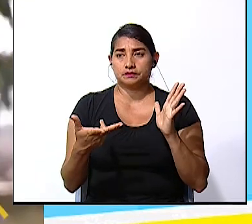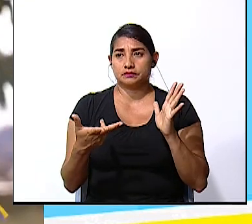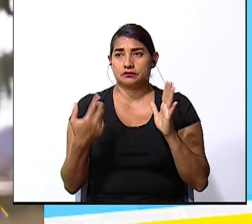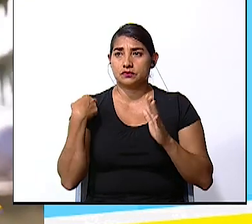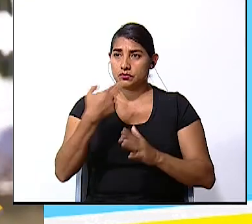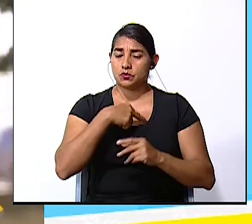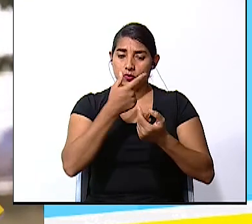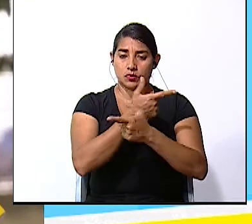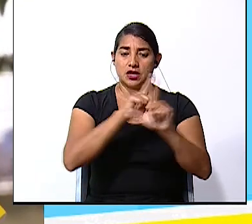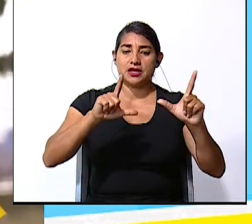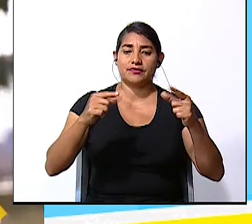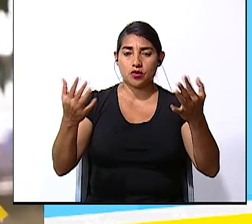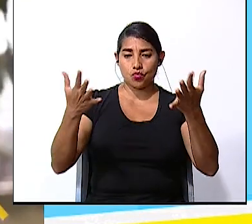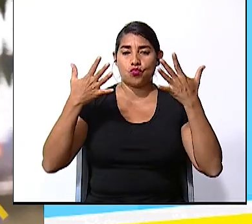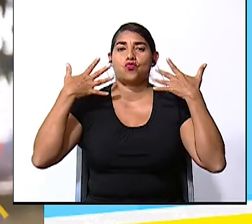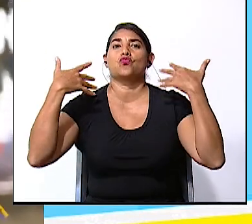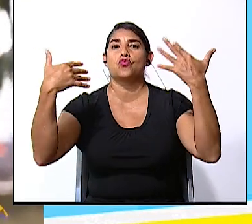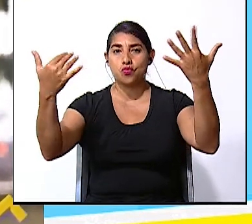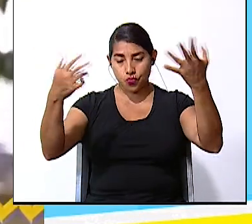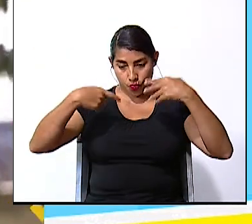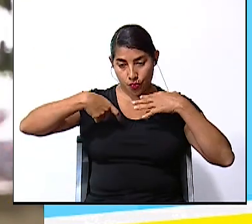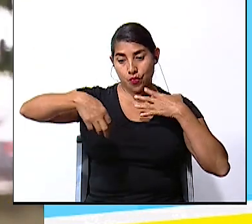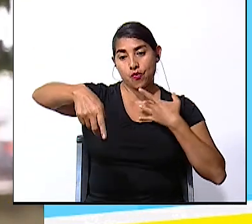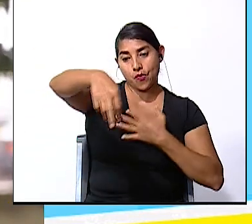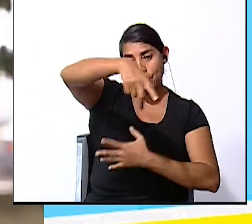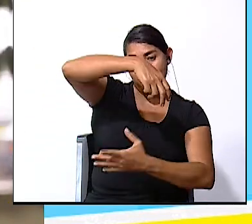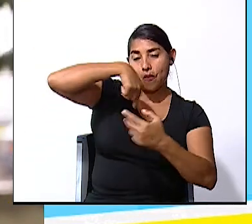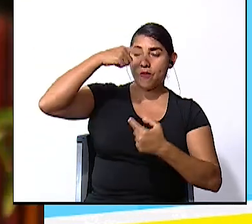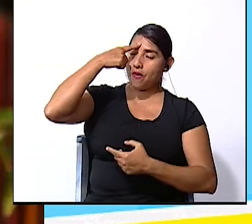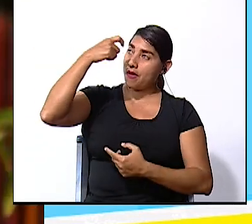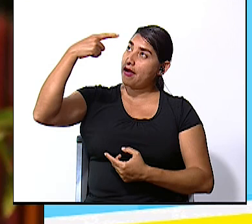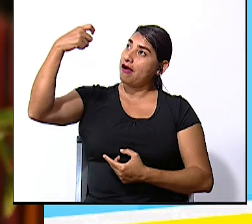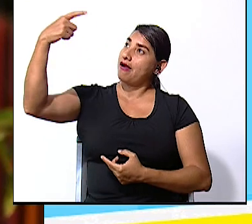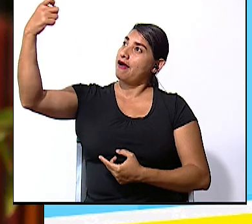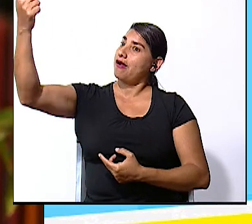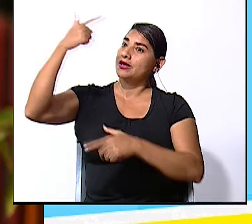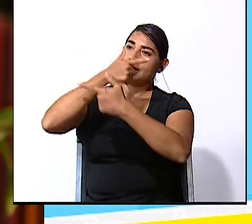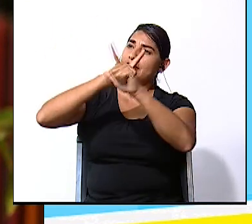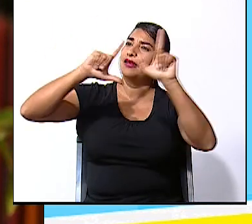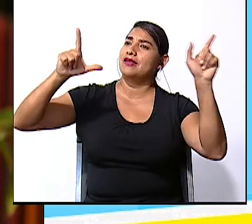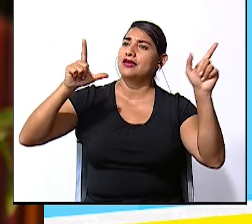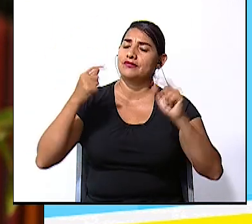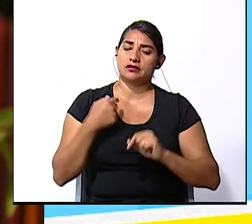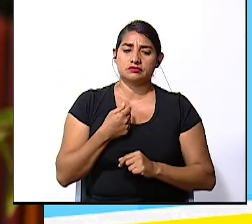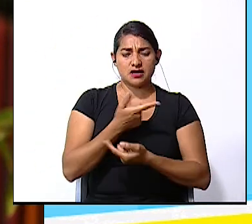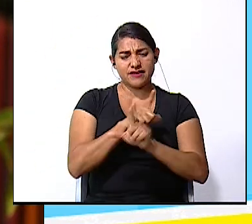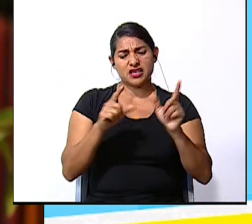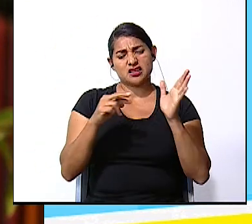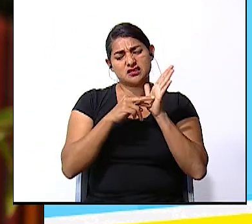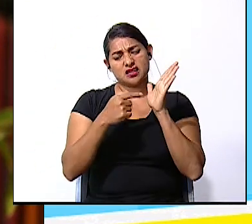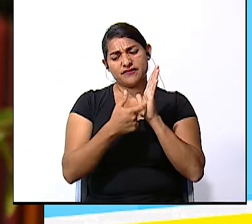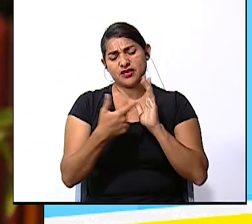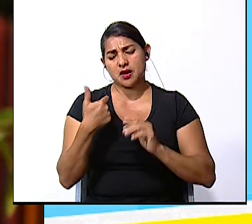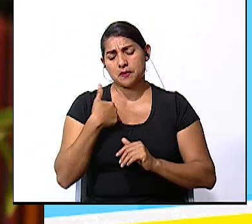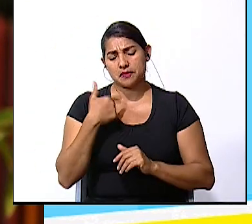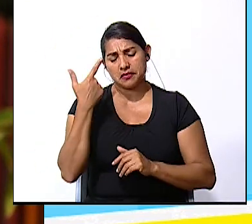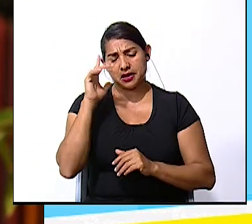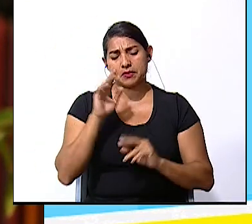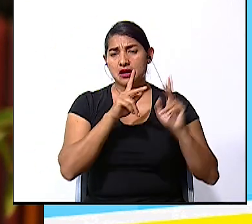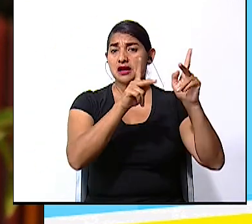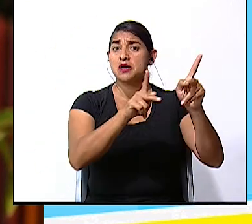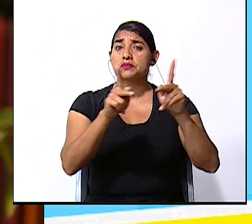puede estar libre al aire libre, que puede soñar. Libertad vendría siendo como que las